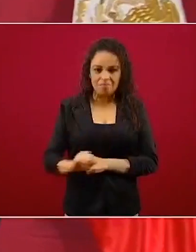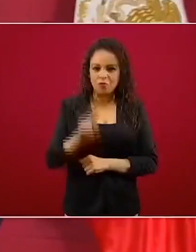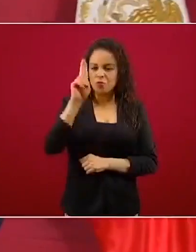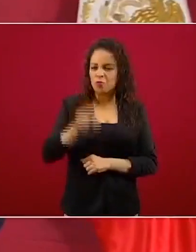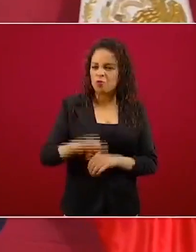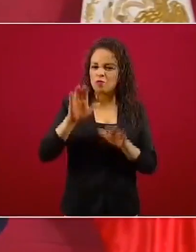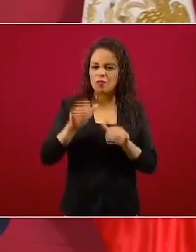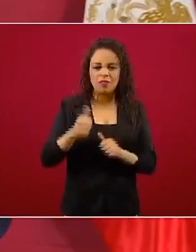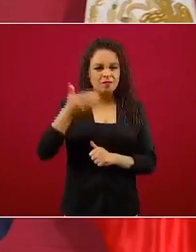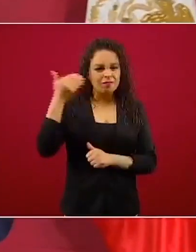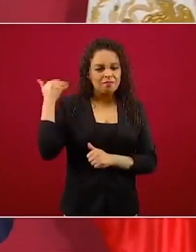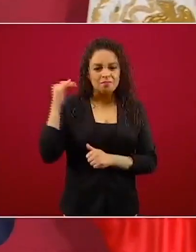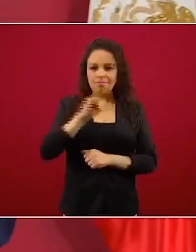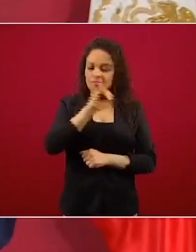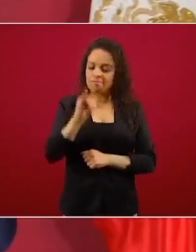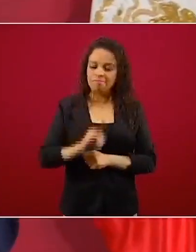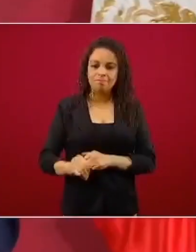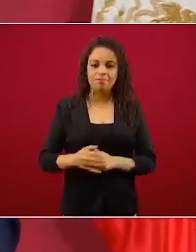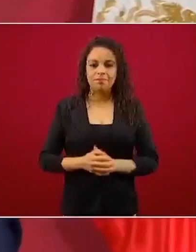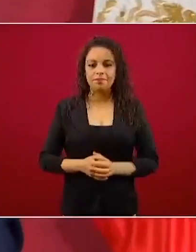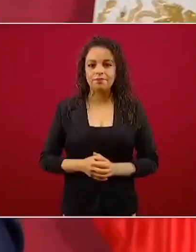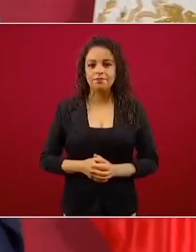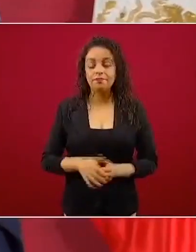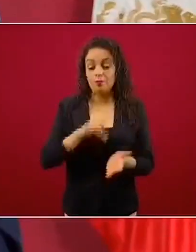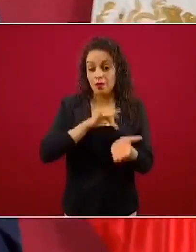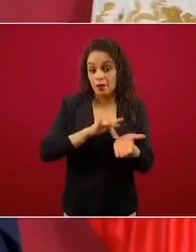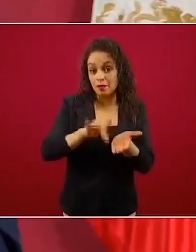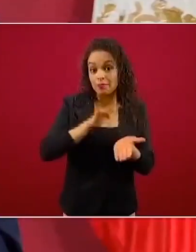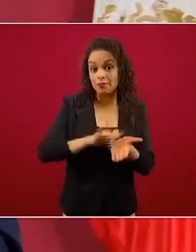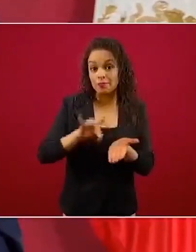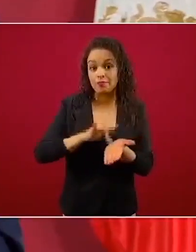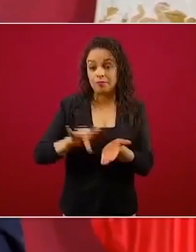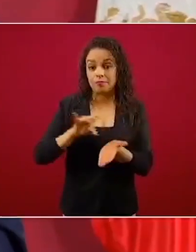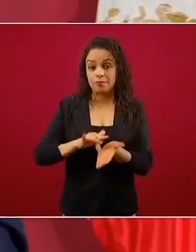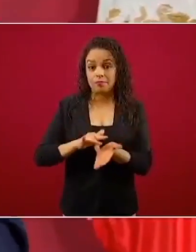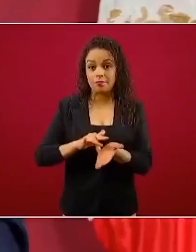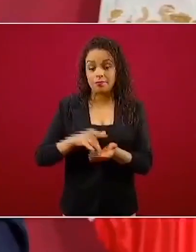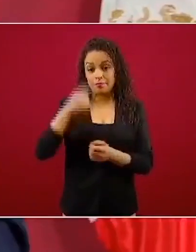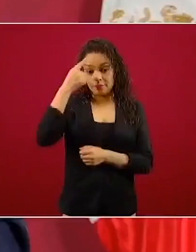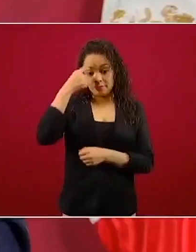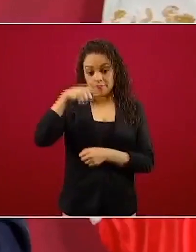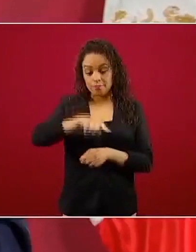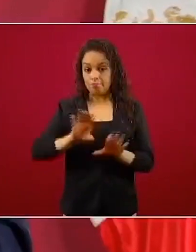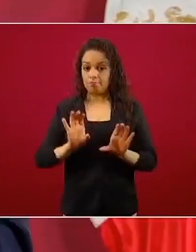había sucedido, en apoyos a los pequeños